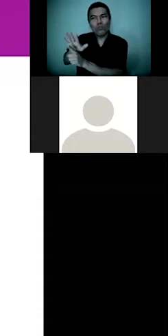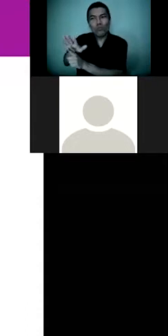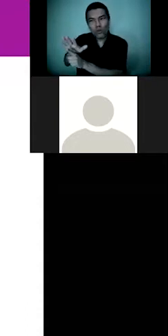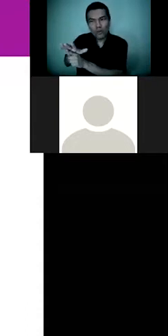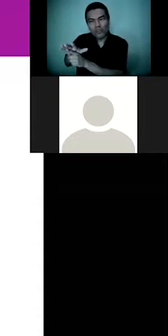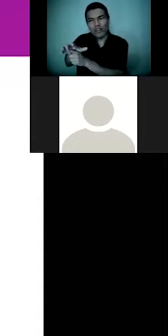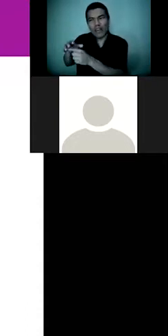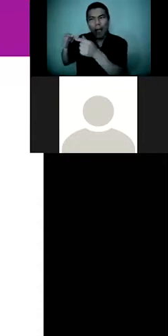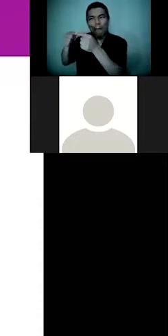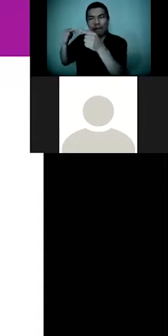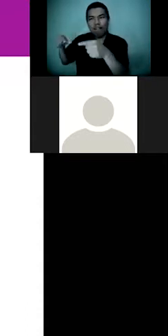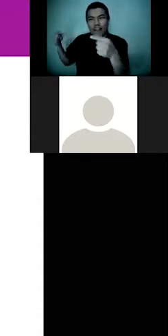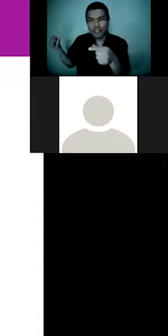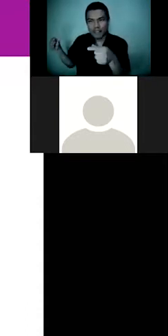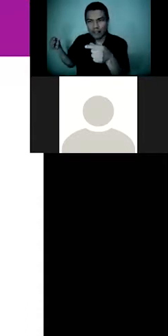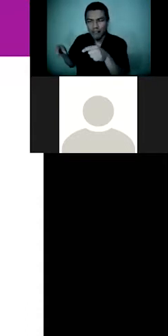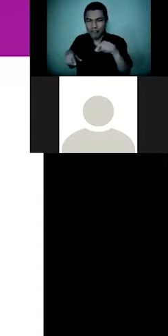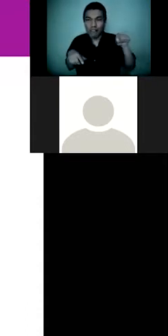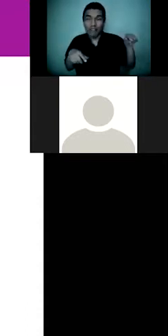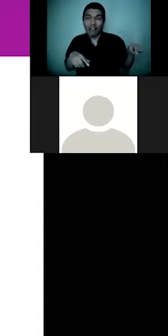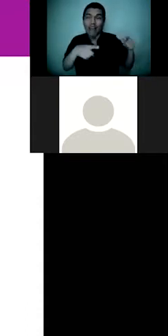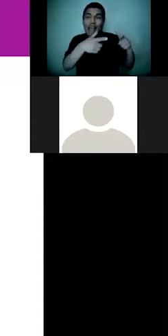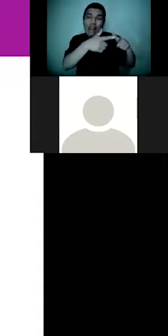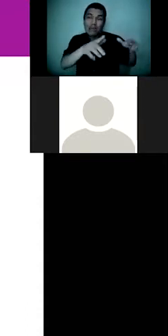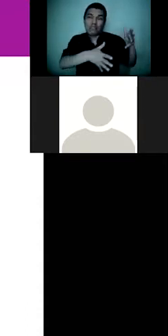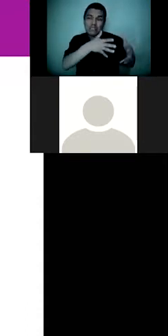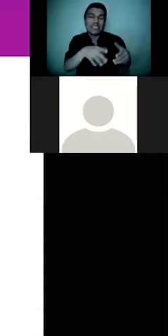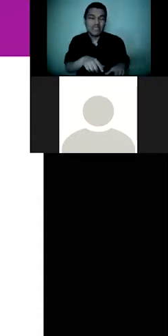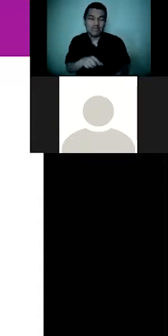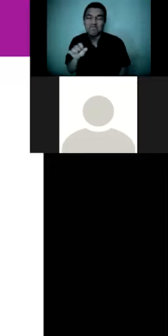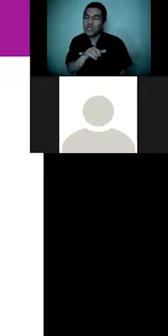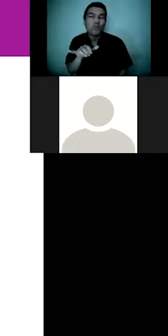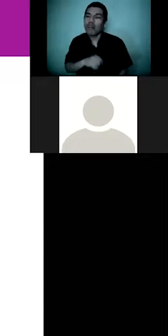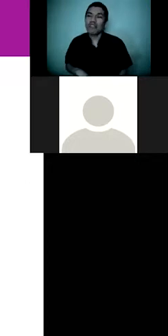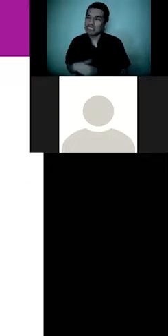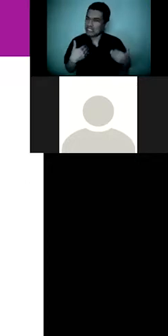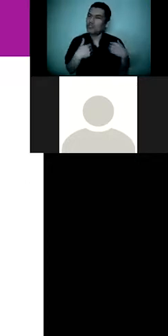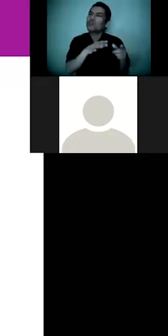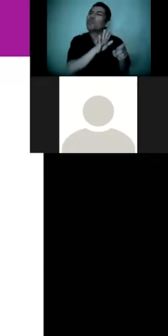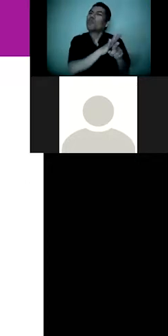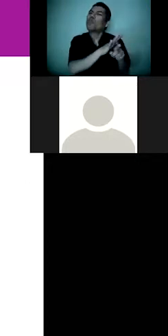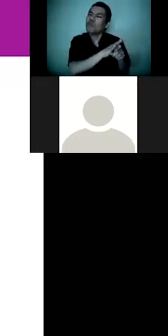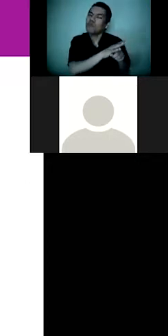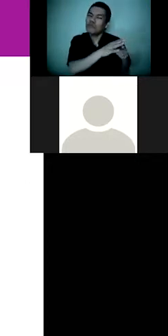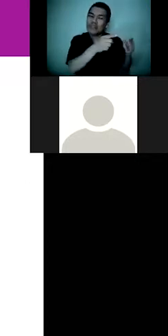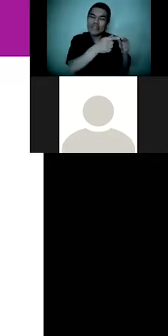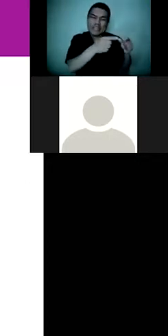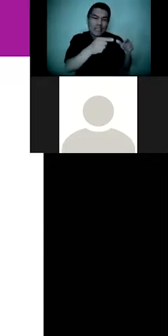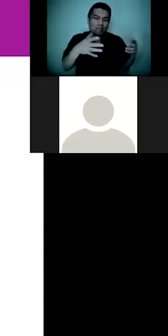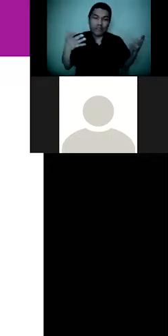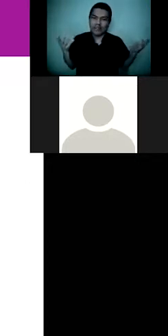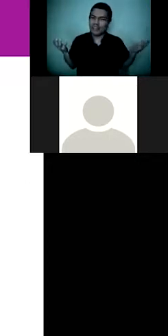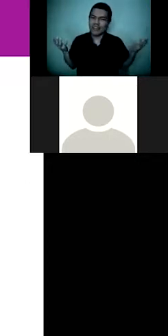Esa lengua oral tiene su propia gramática. La lengua de señas también, igual, tiene su propia